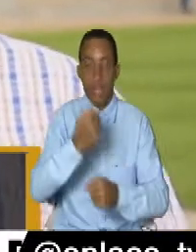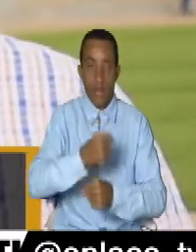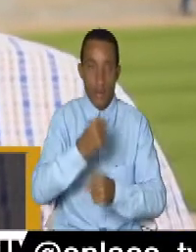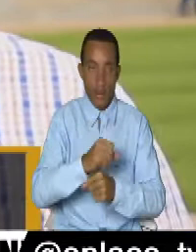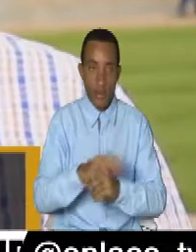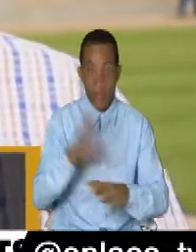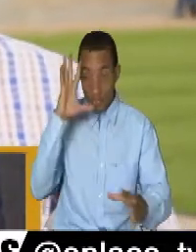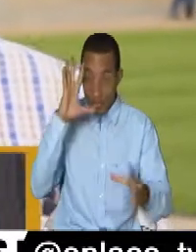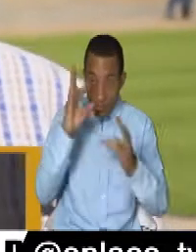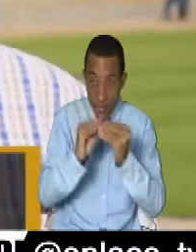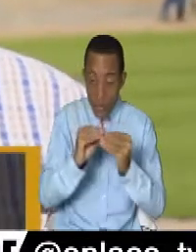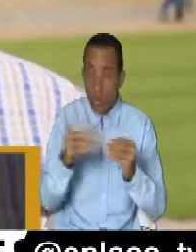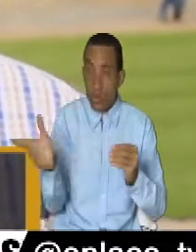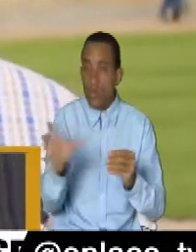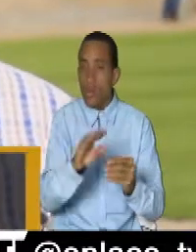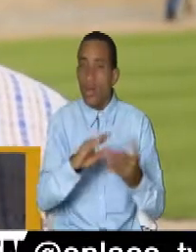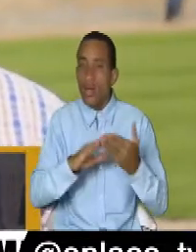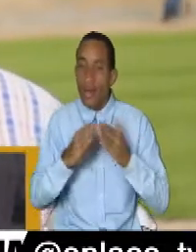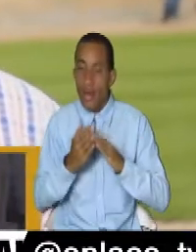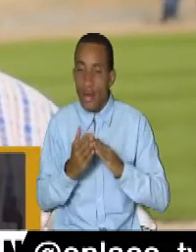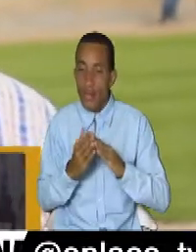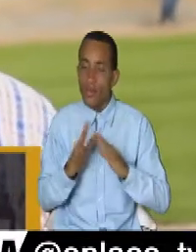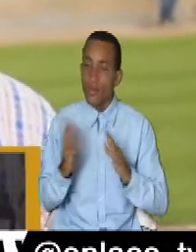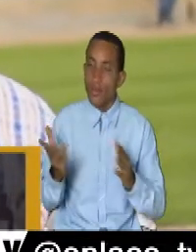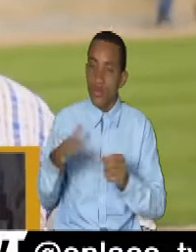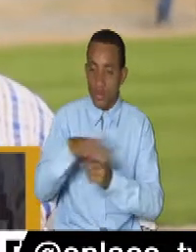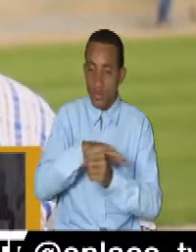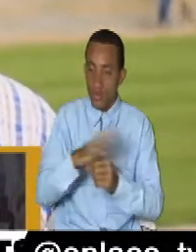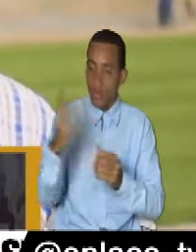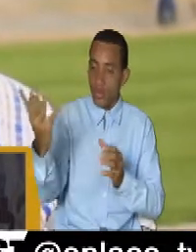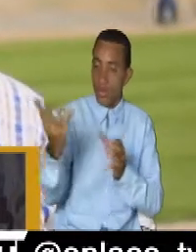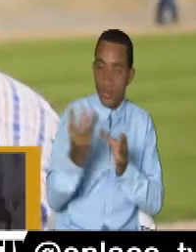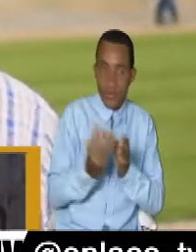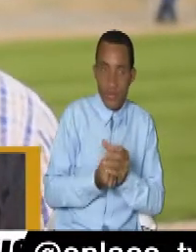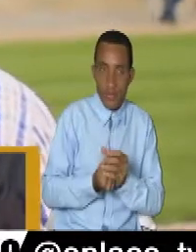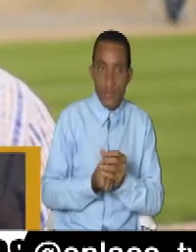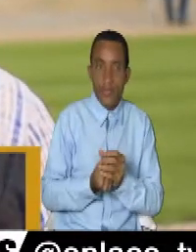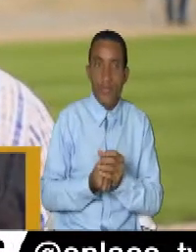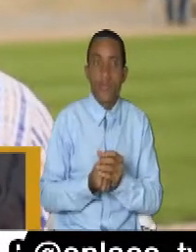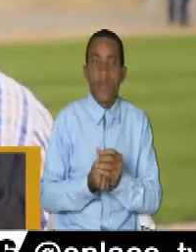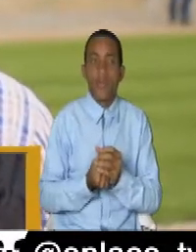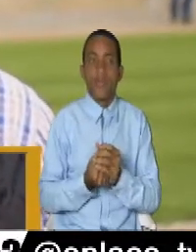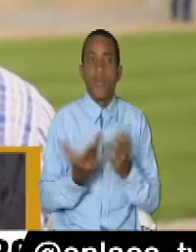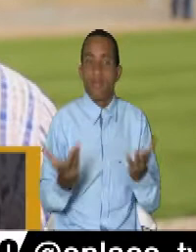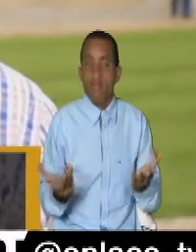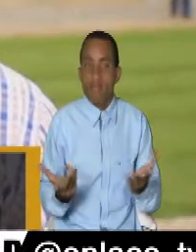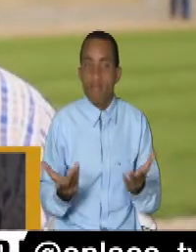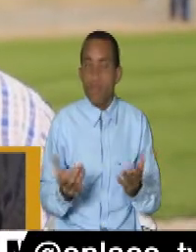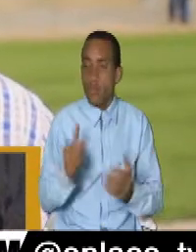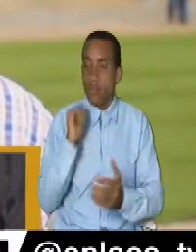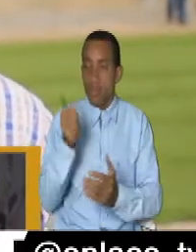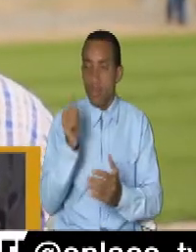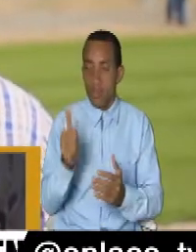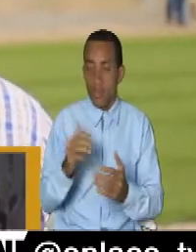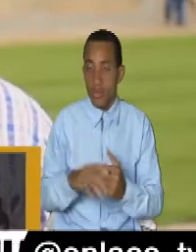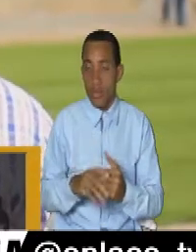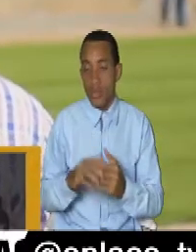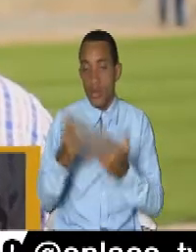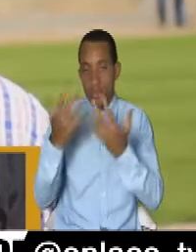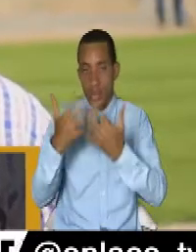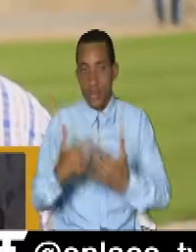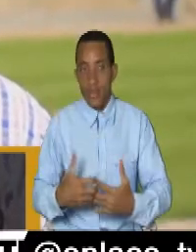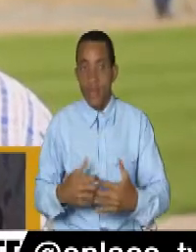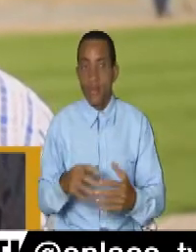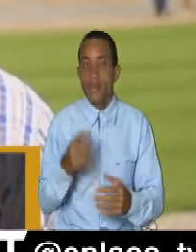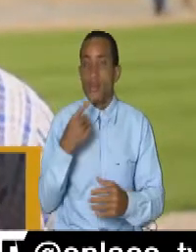con la Junta de Acción Comunal que la vinculación la hace directamente el contratista, pero